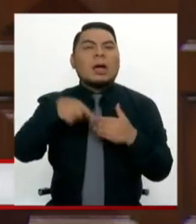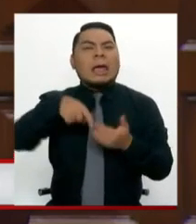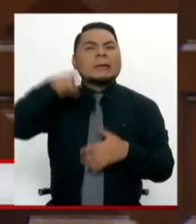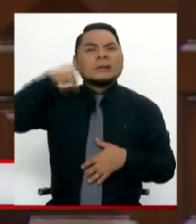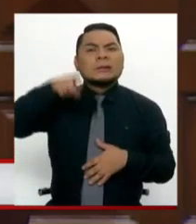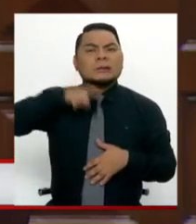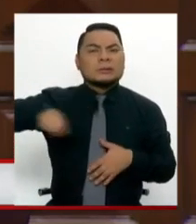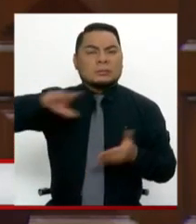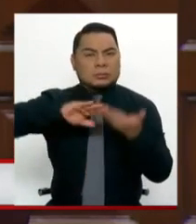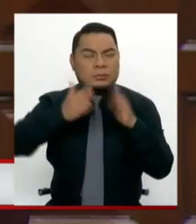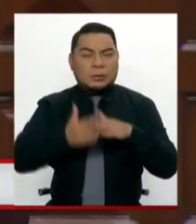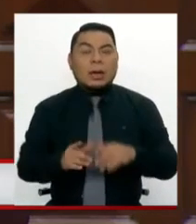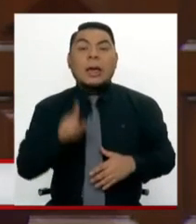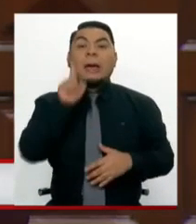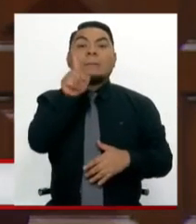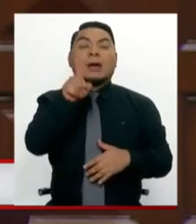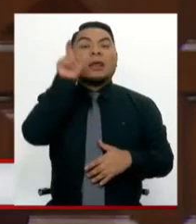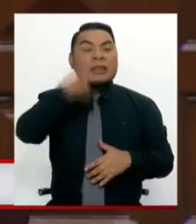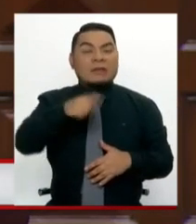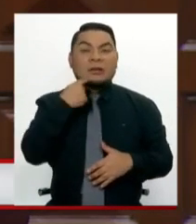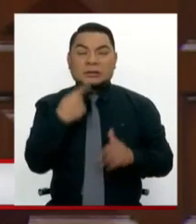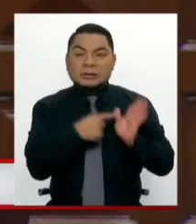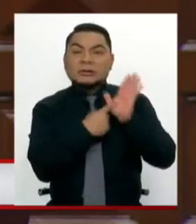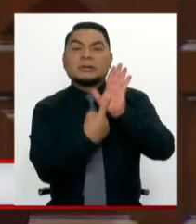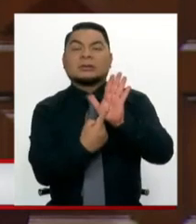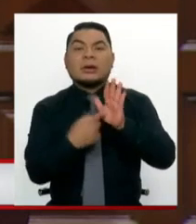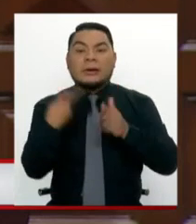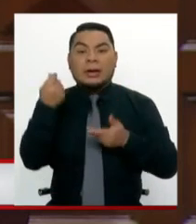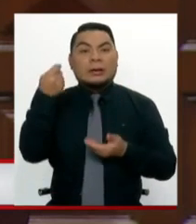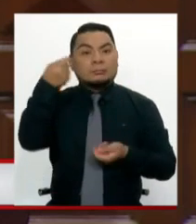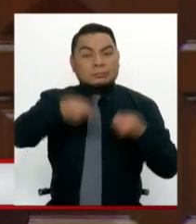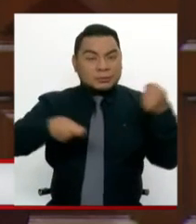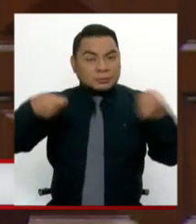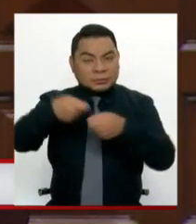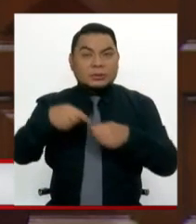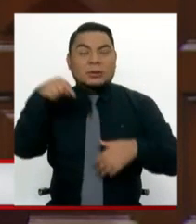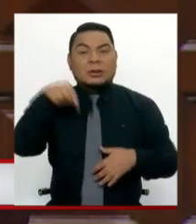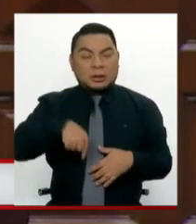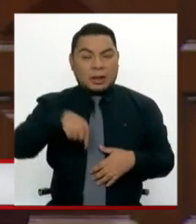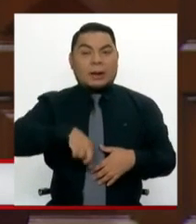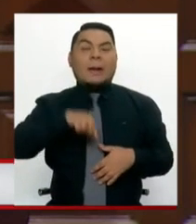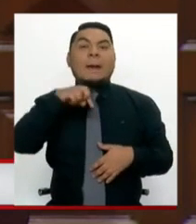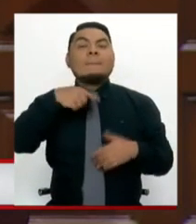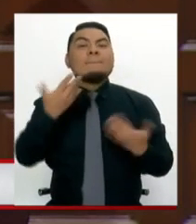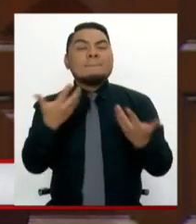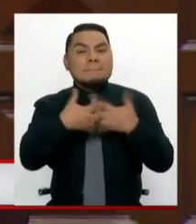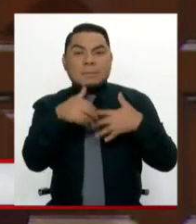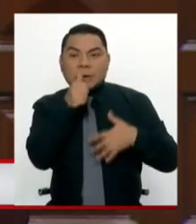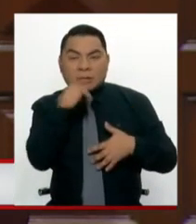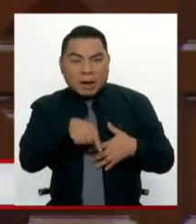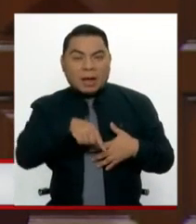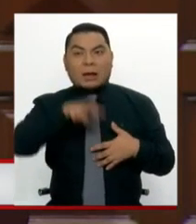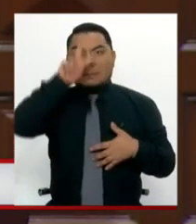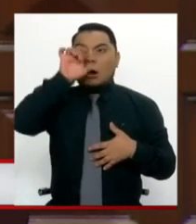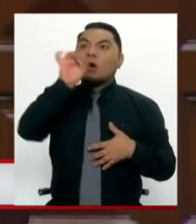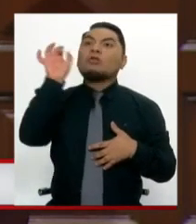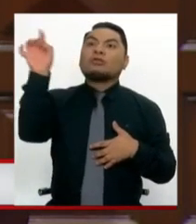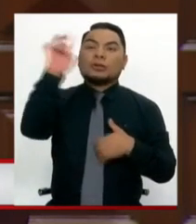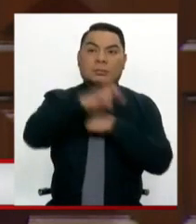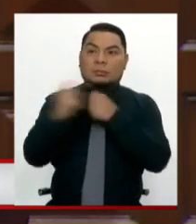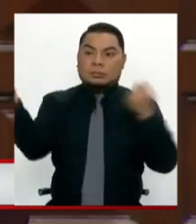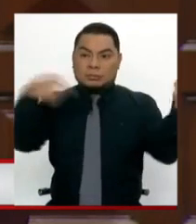población. Sin embargo, debemos señalar que la inversión privada nacional y extranjera, así como los derechos de propiedad